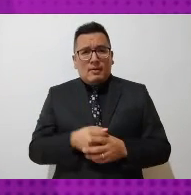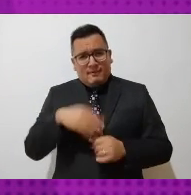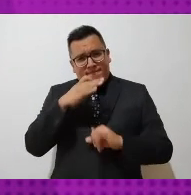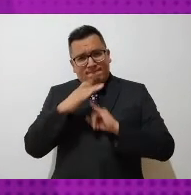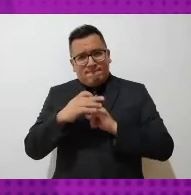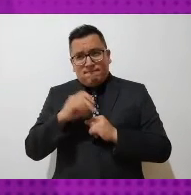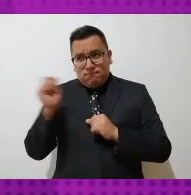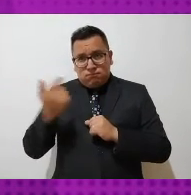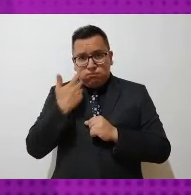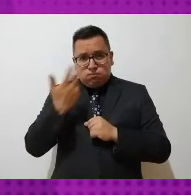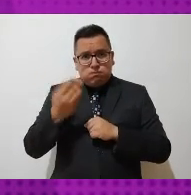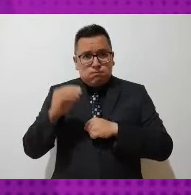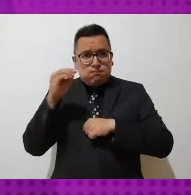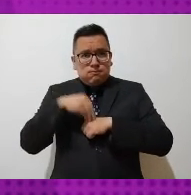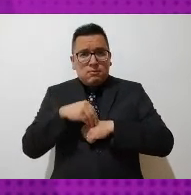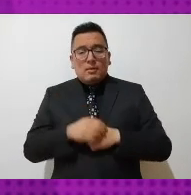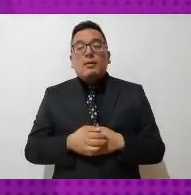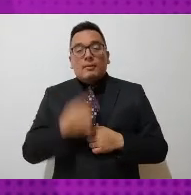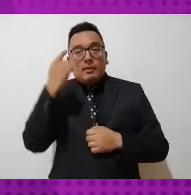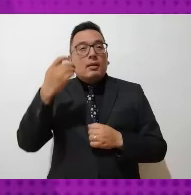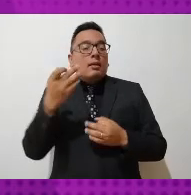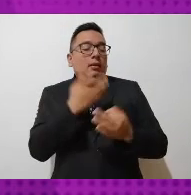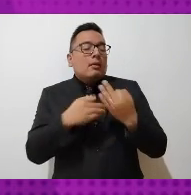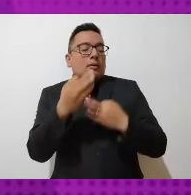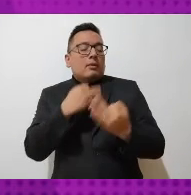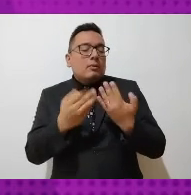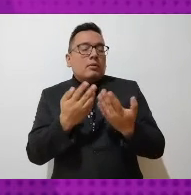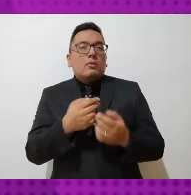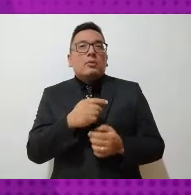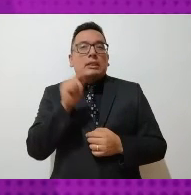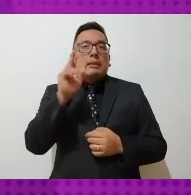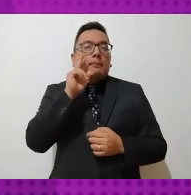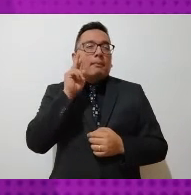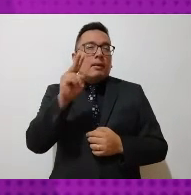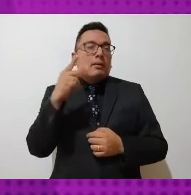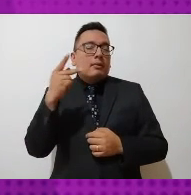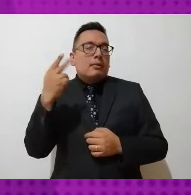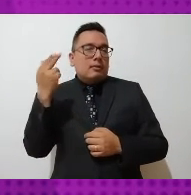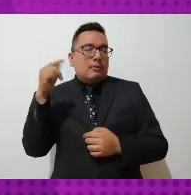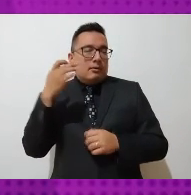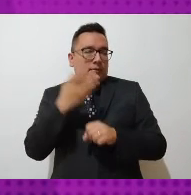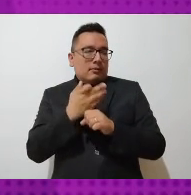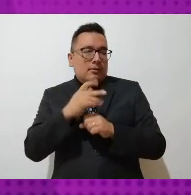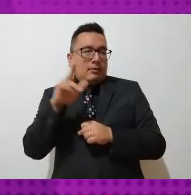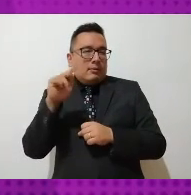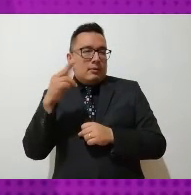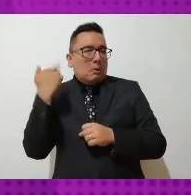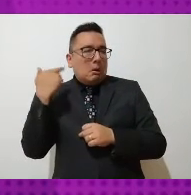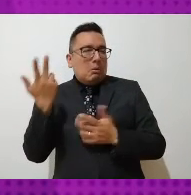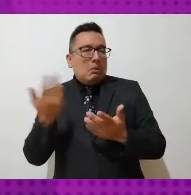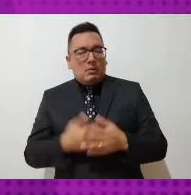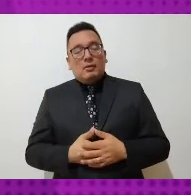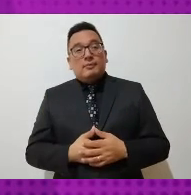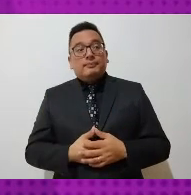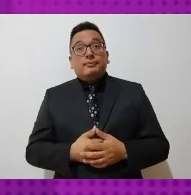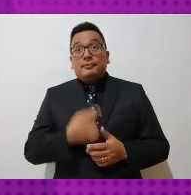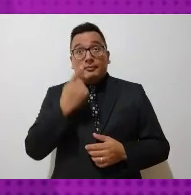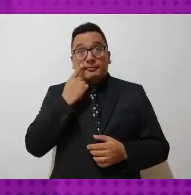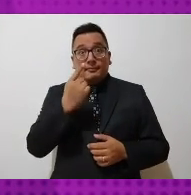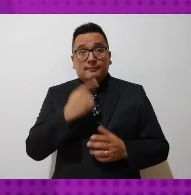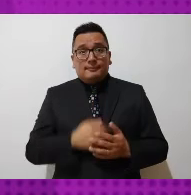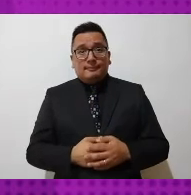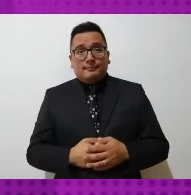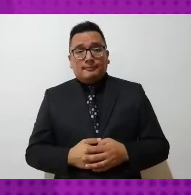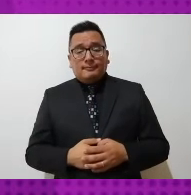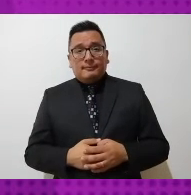reflexión que quisieras hacernos a todos los que ven en este programa. Precisamente hay una